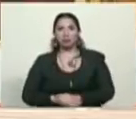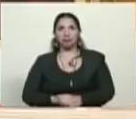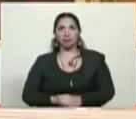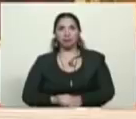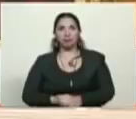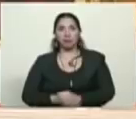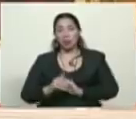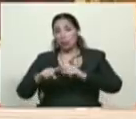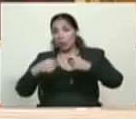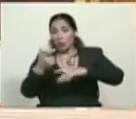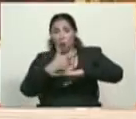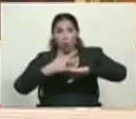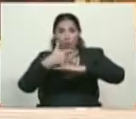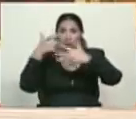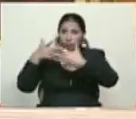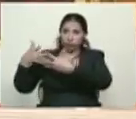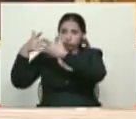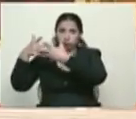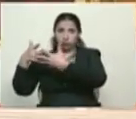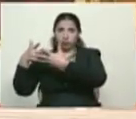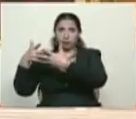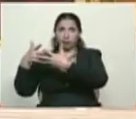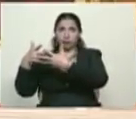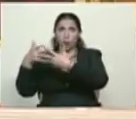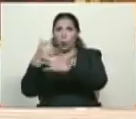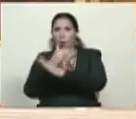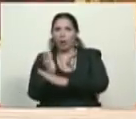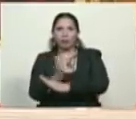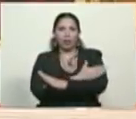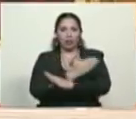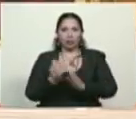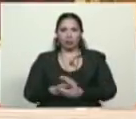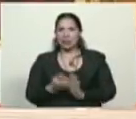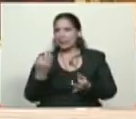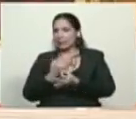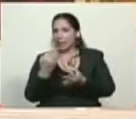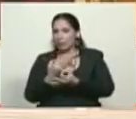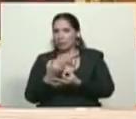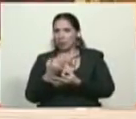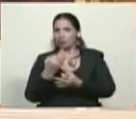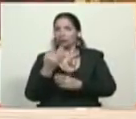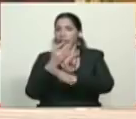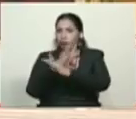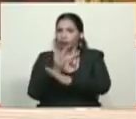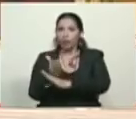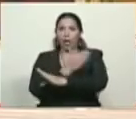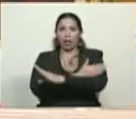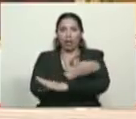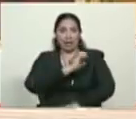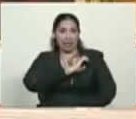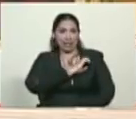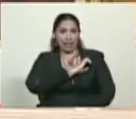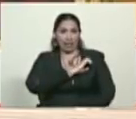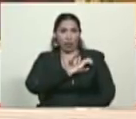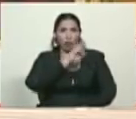Y luego el gobierno de Estados Unidos, bueno, jugando adelantado, siempre jugando adelantado, desde enero